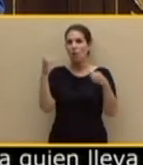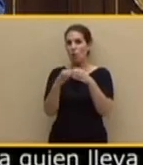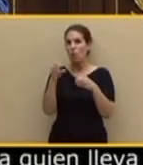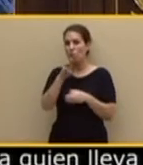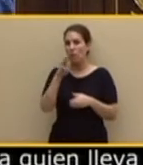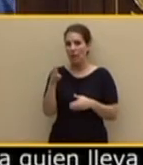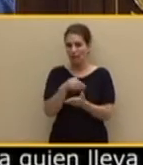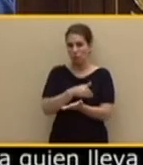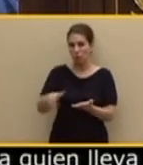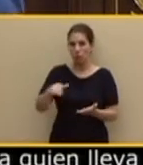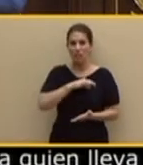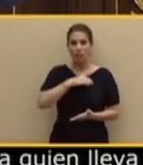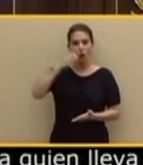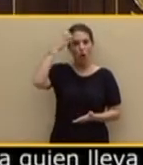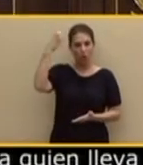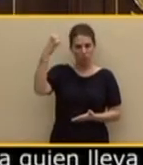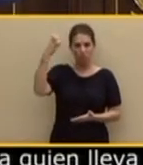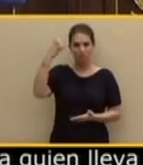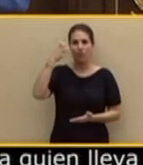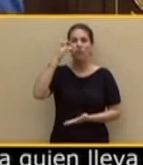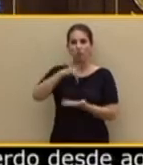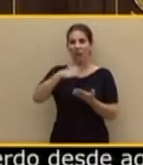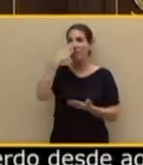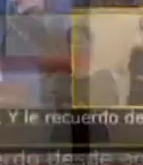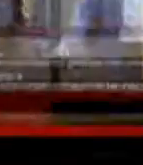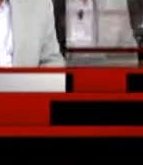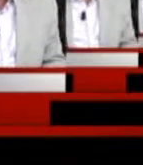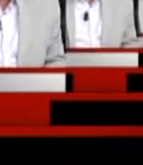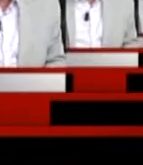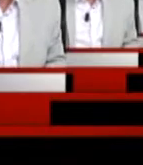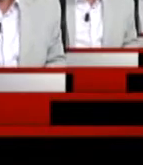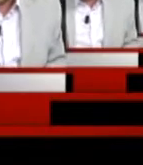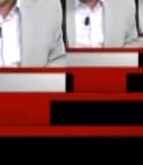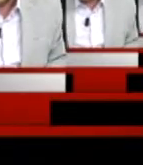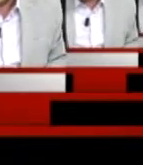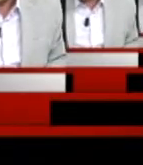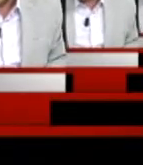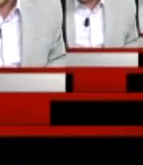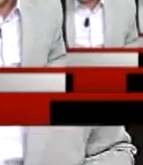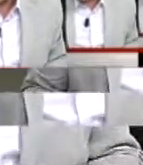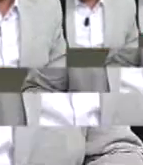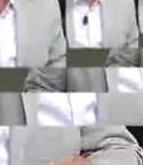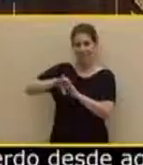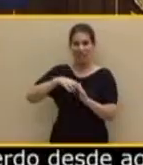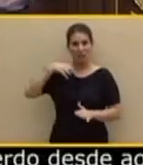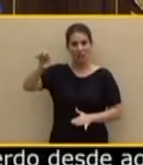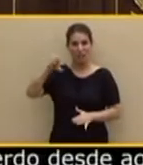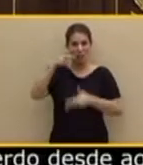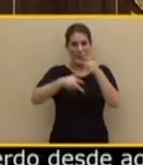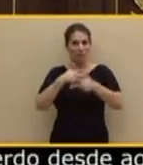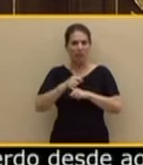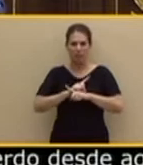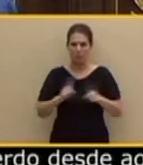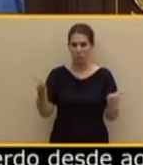podía contestarles a todos en una sola intervención o hacerlo uno a uno y lo están viendo ha preferido